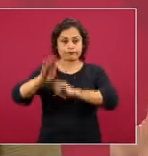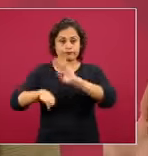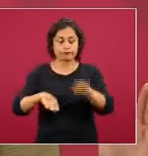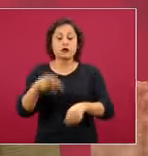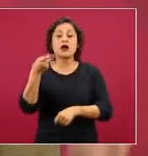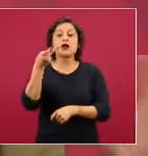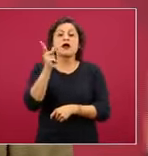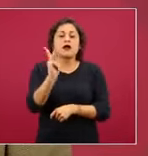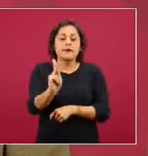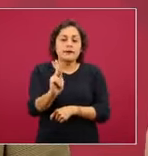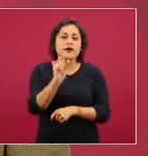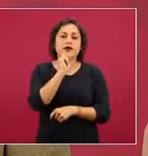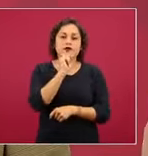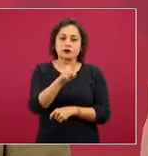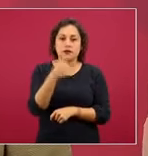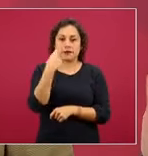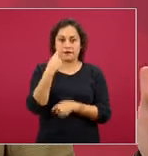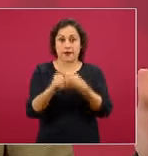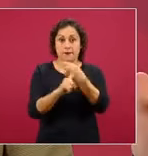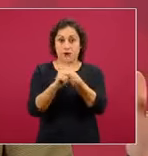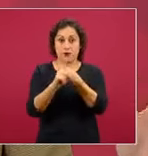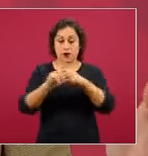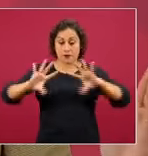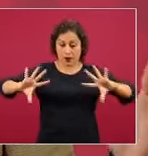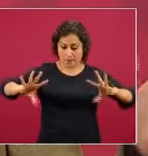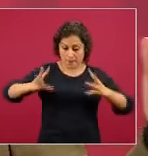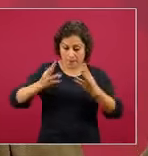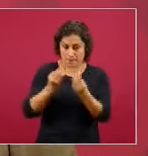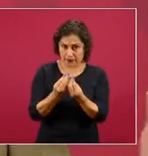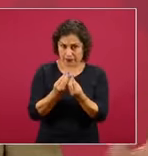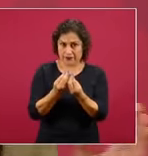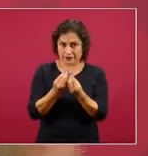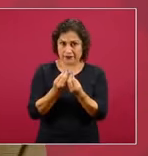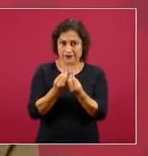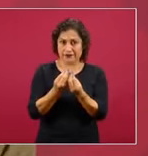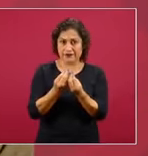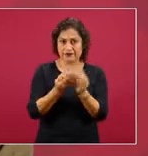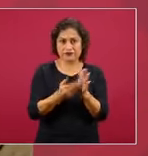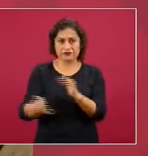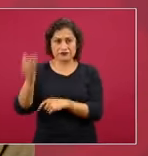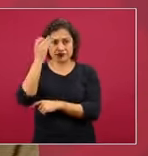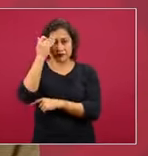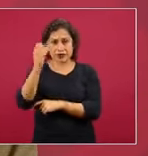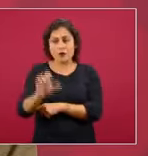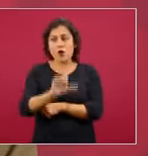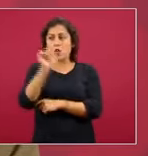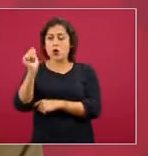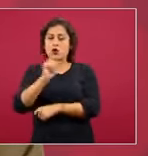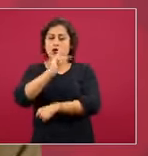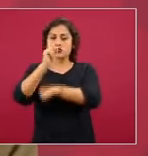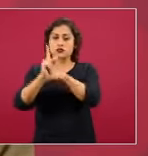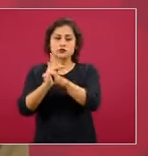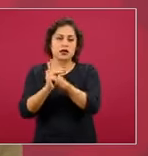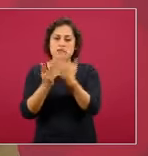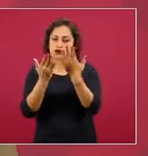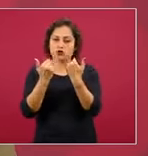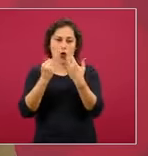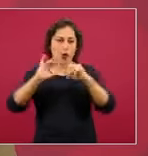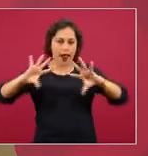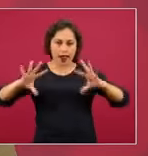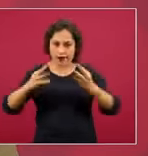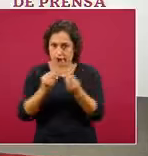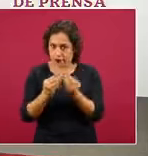la comparación de todo el periodo, a veces hay estados o países que reflejan solamente desde que empezó hasta